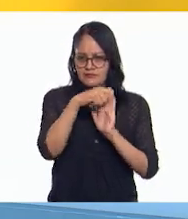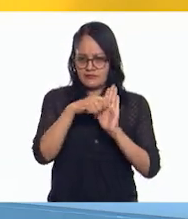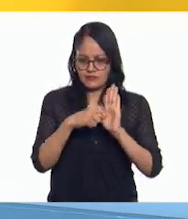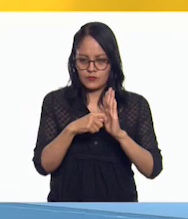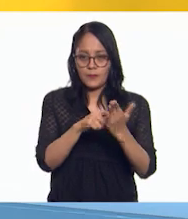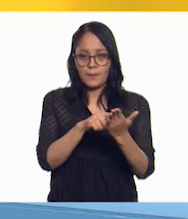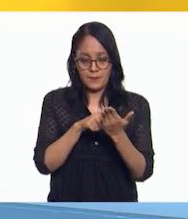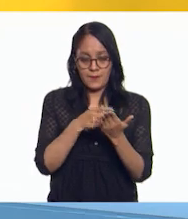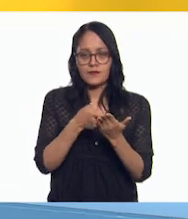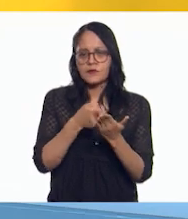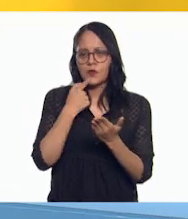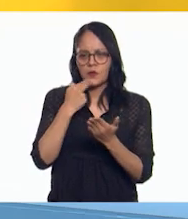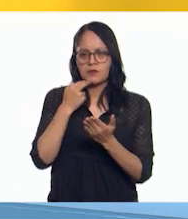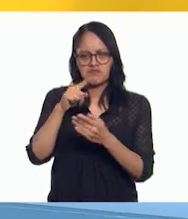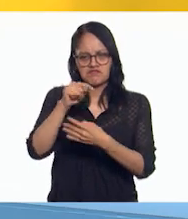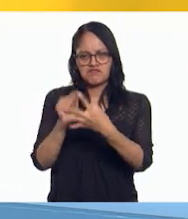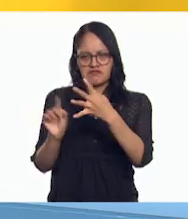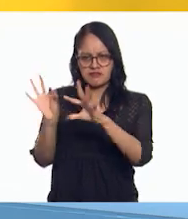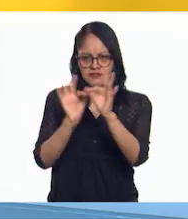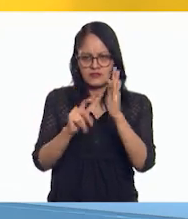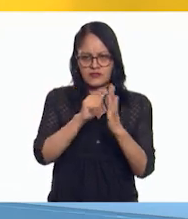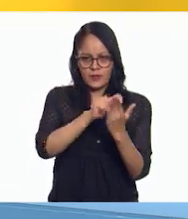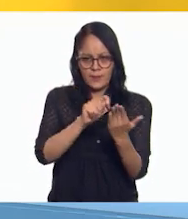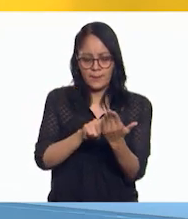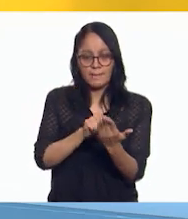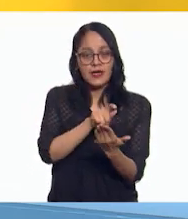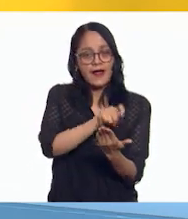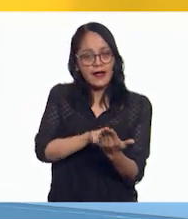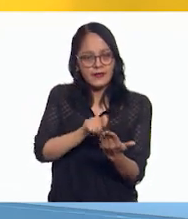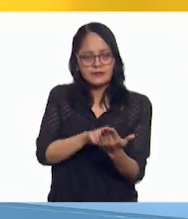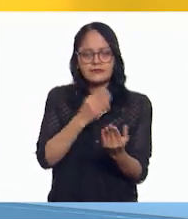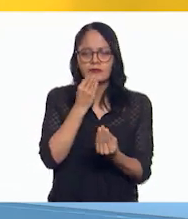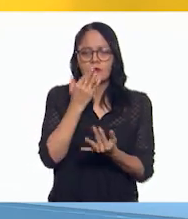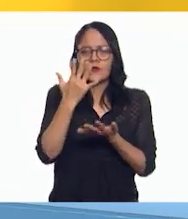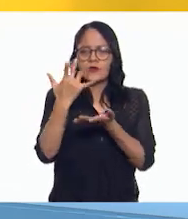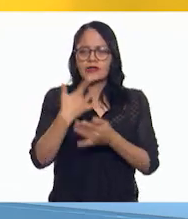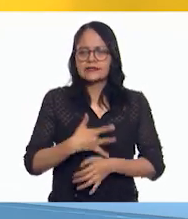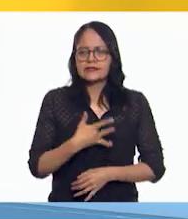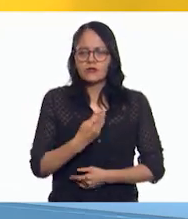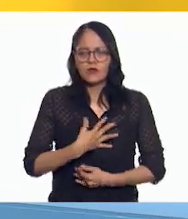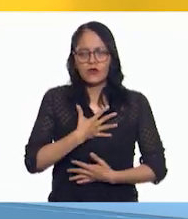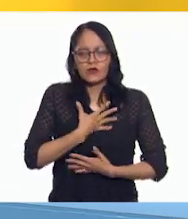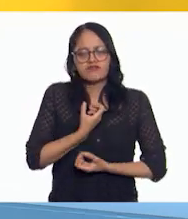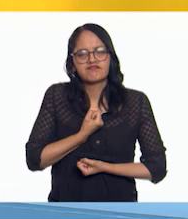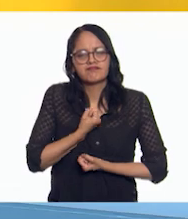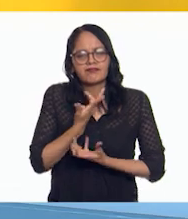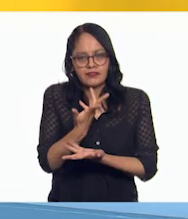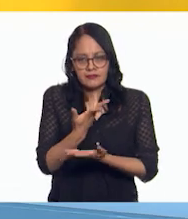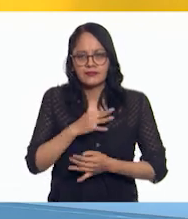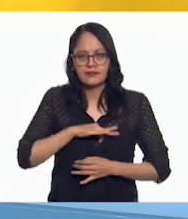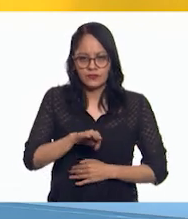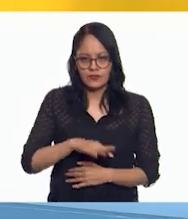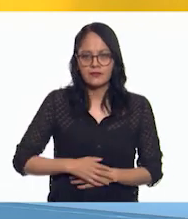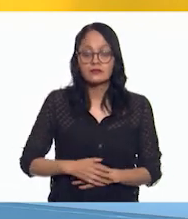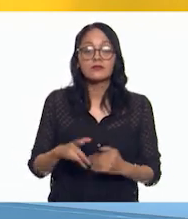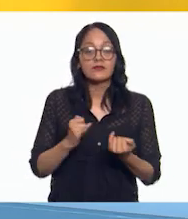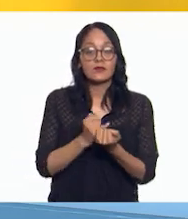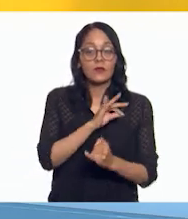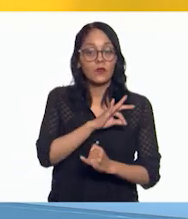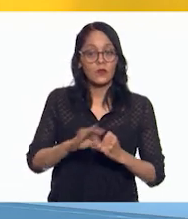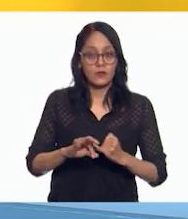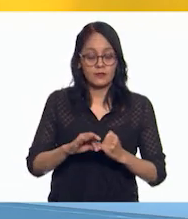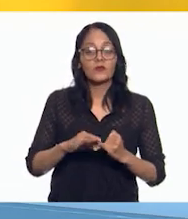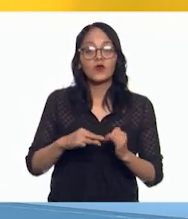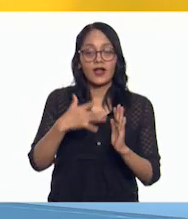literarios para crear un efecto poético y para expresar emociones y sentimientos. Por último, compartiremos nuestros